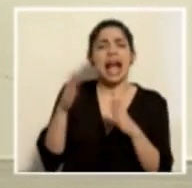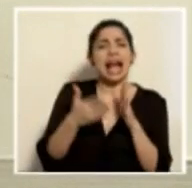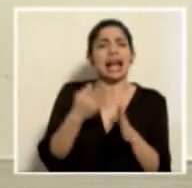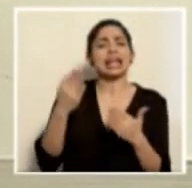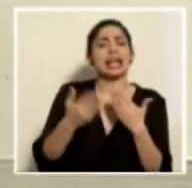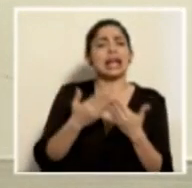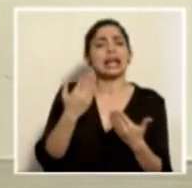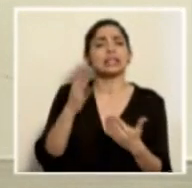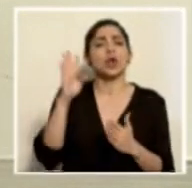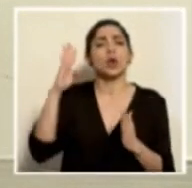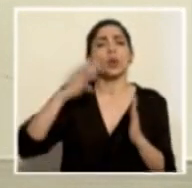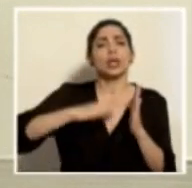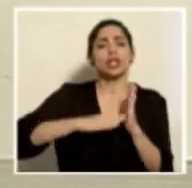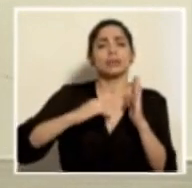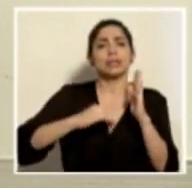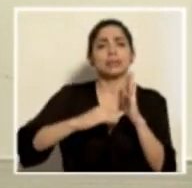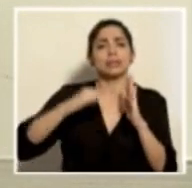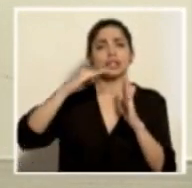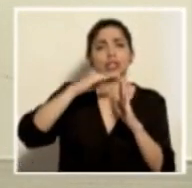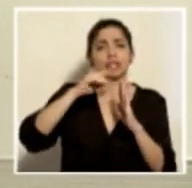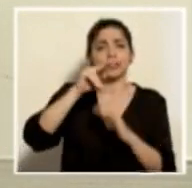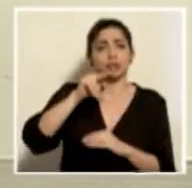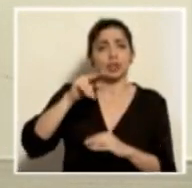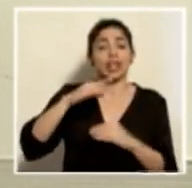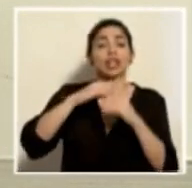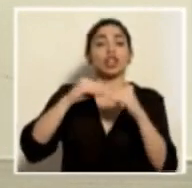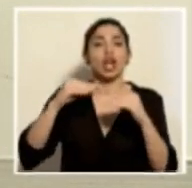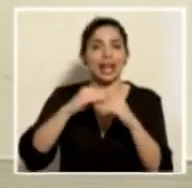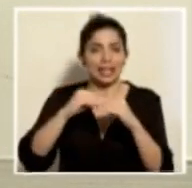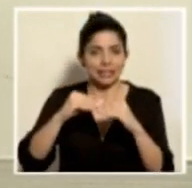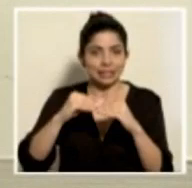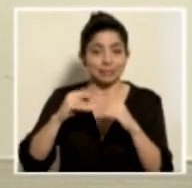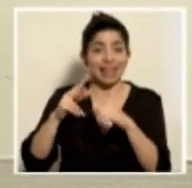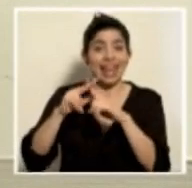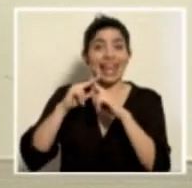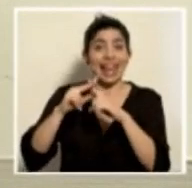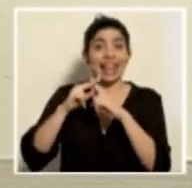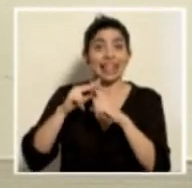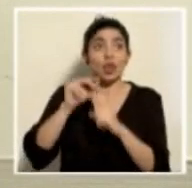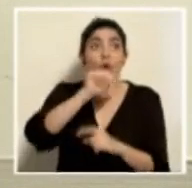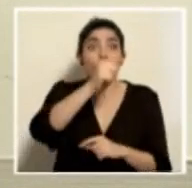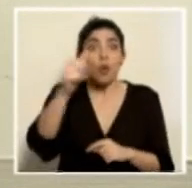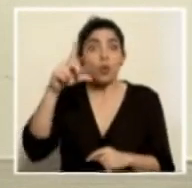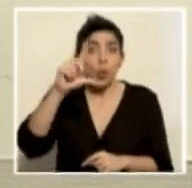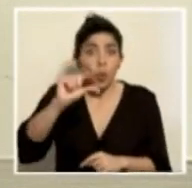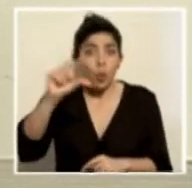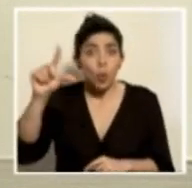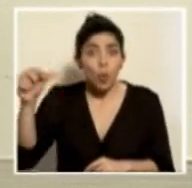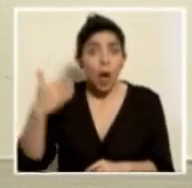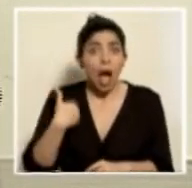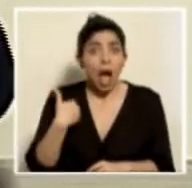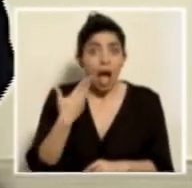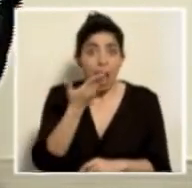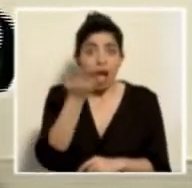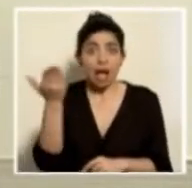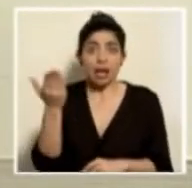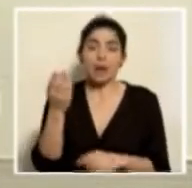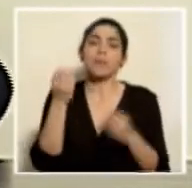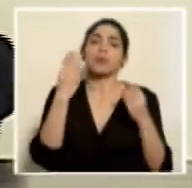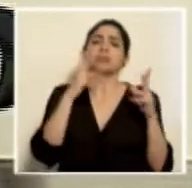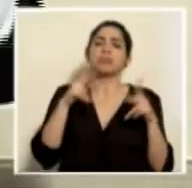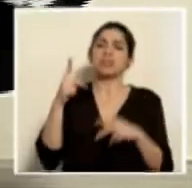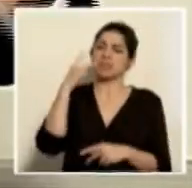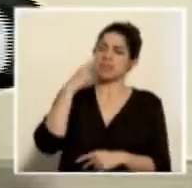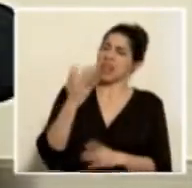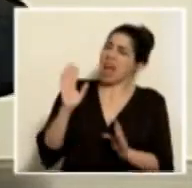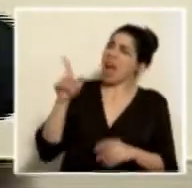4.000 millones de dólares en créditos más baratos, que repito, no es, porque mucha gente también